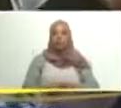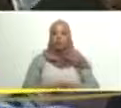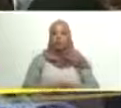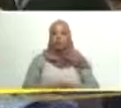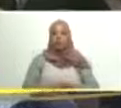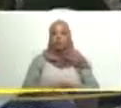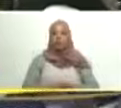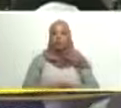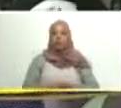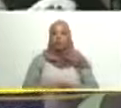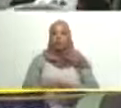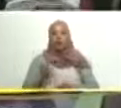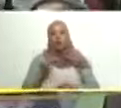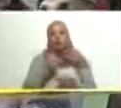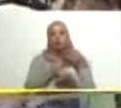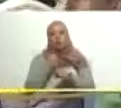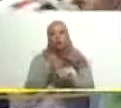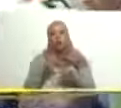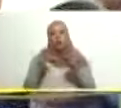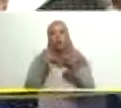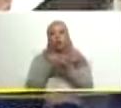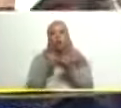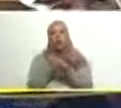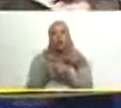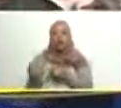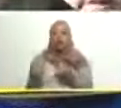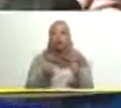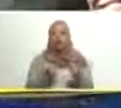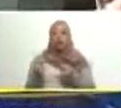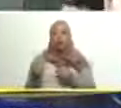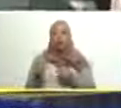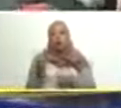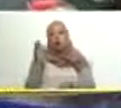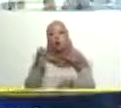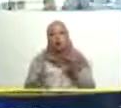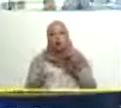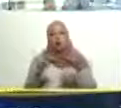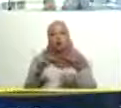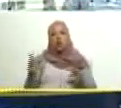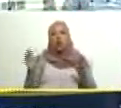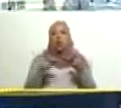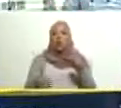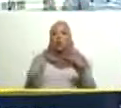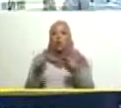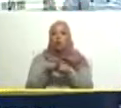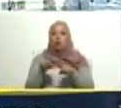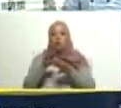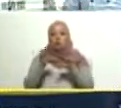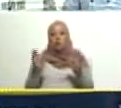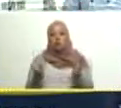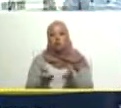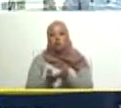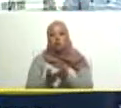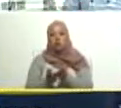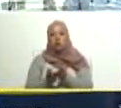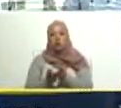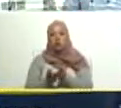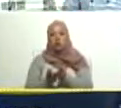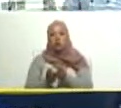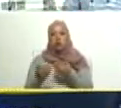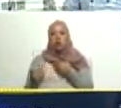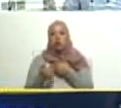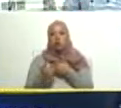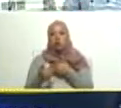Y nosotros formamos parte de una gran lucha por la justicia, por la igualdad, por el mundo multipolar, contra